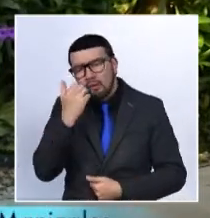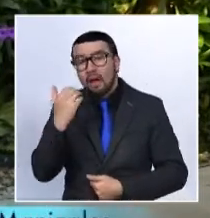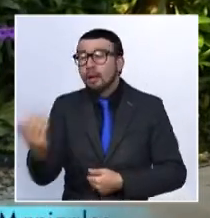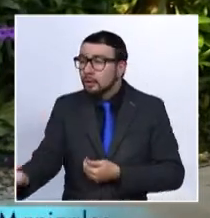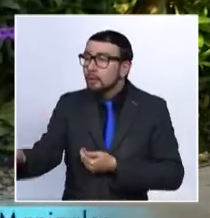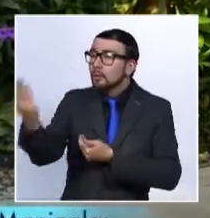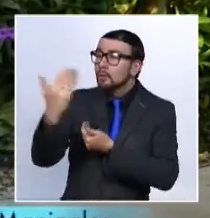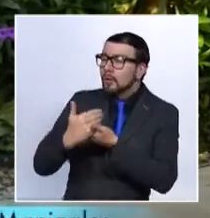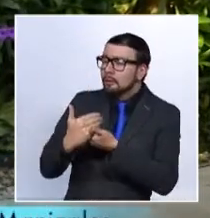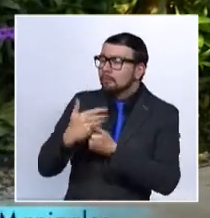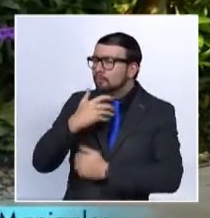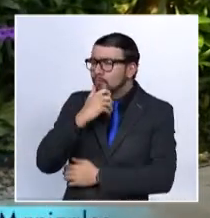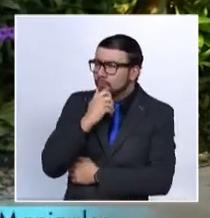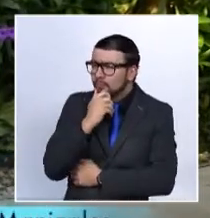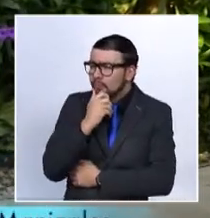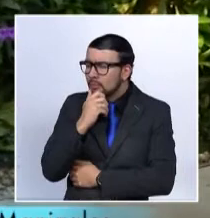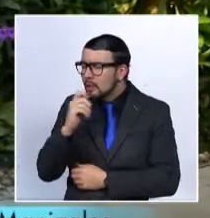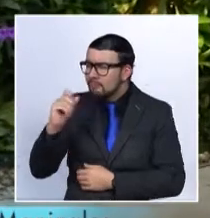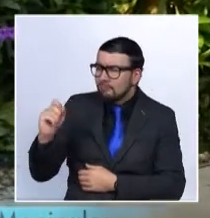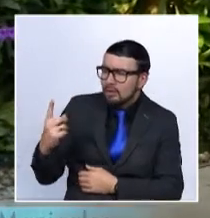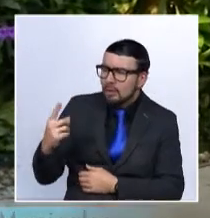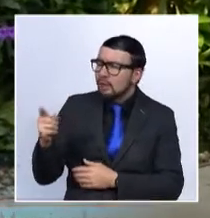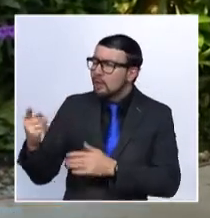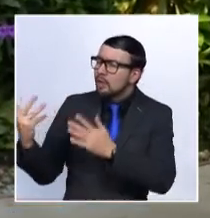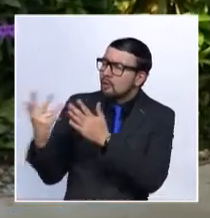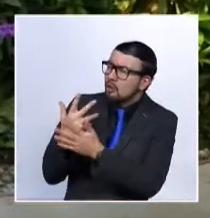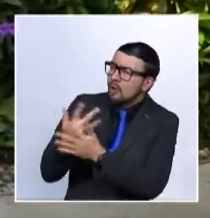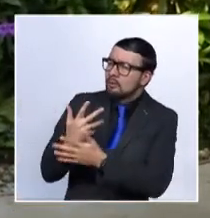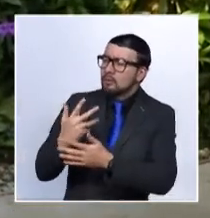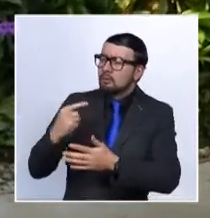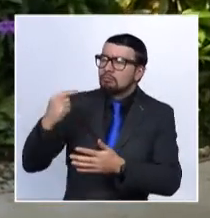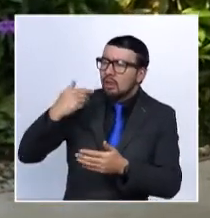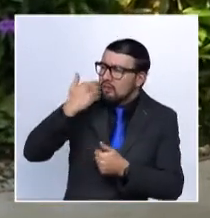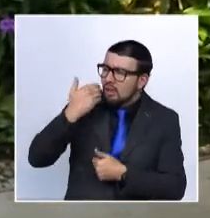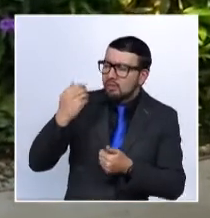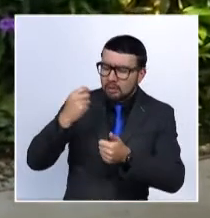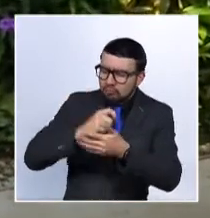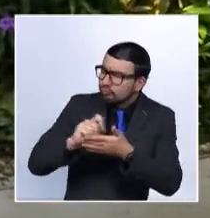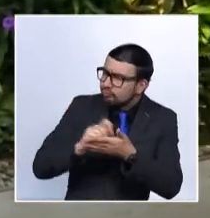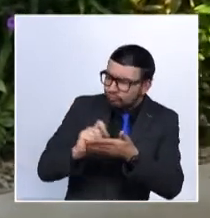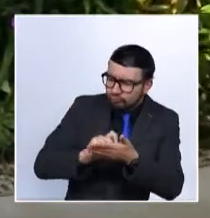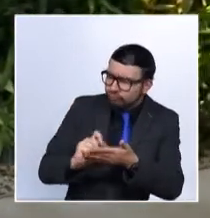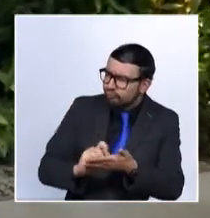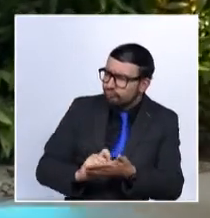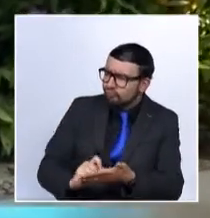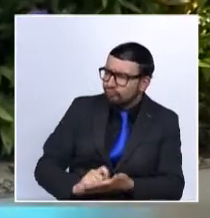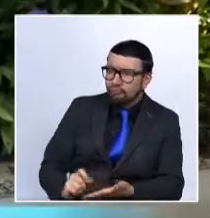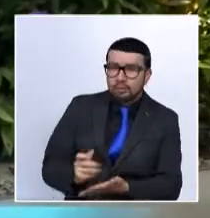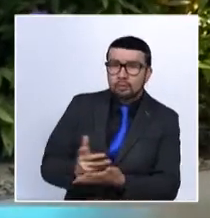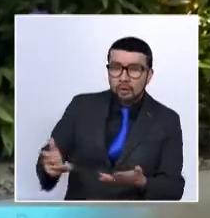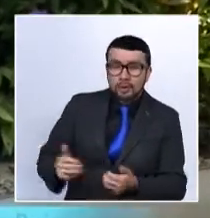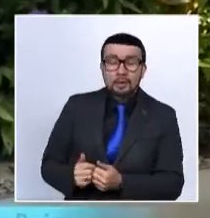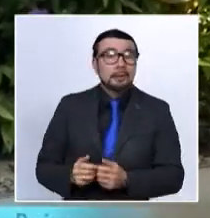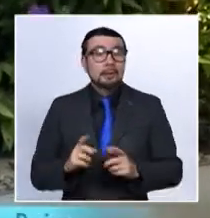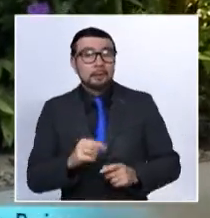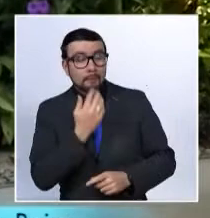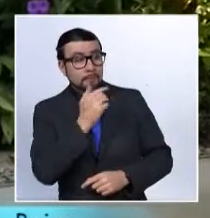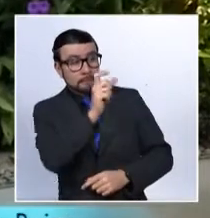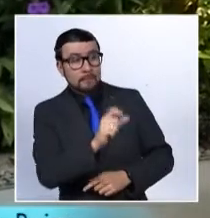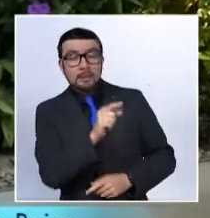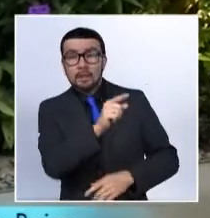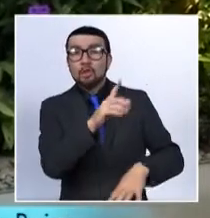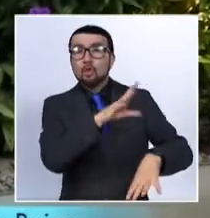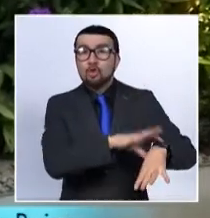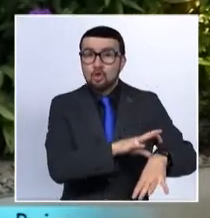iniciamos un proceso de información. Diana ha sido una gran colaboradora nuestra en los programas de limpieza de colon con recambio de flora